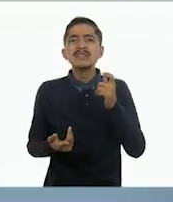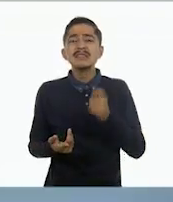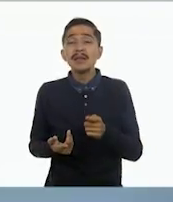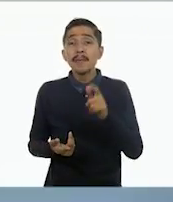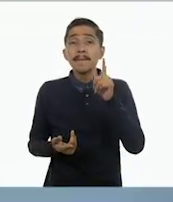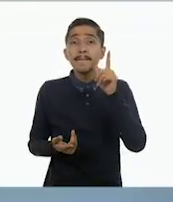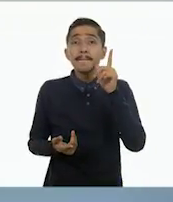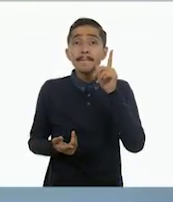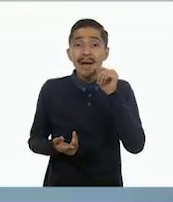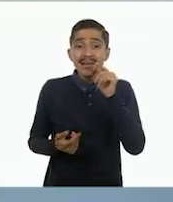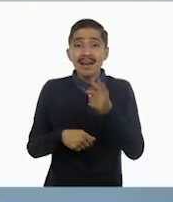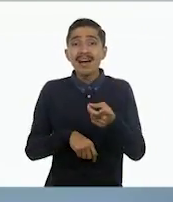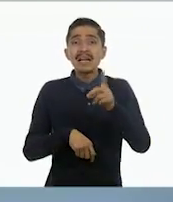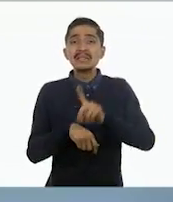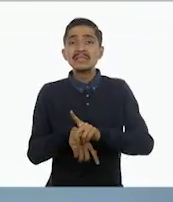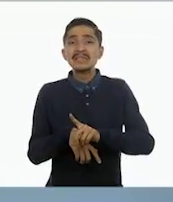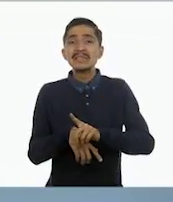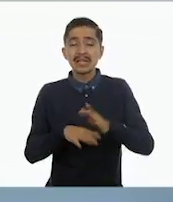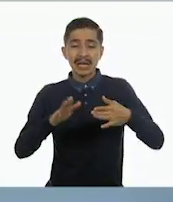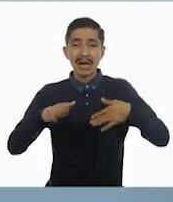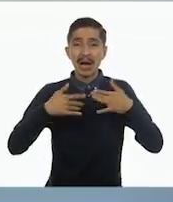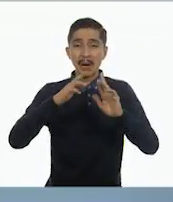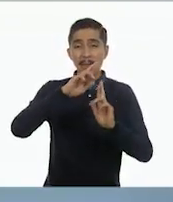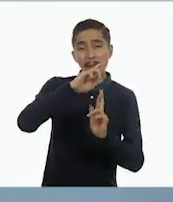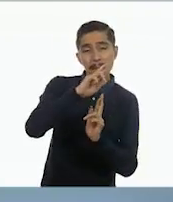de la Revolución Mexicana.